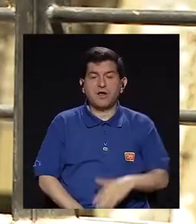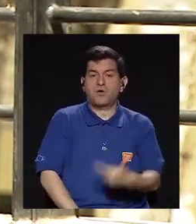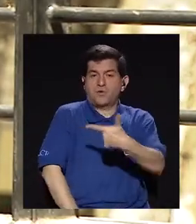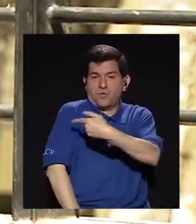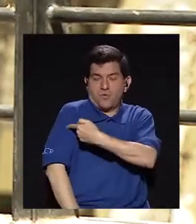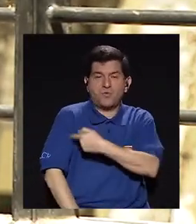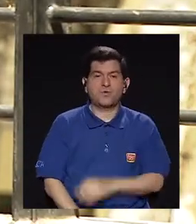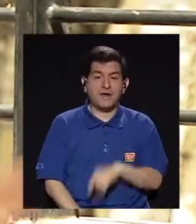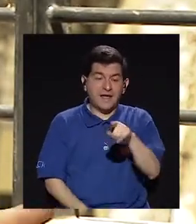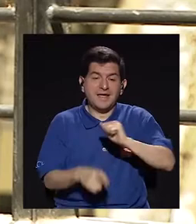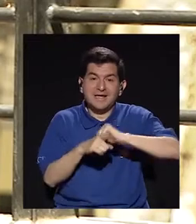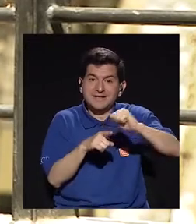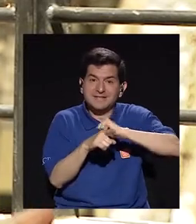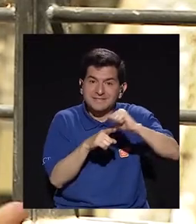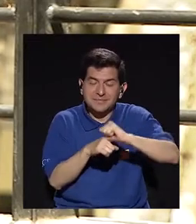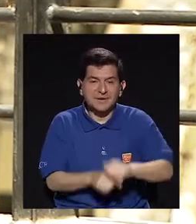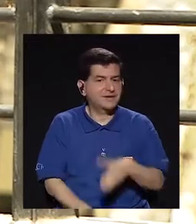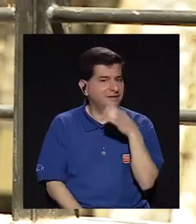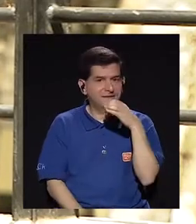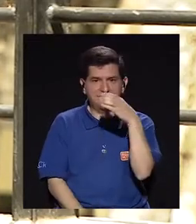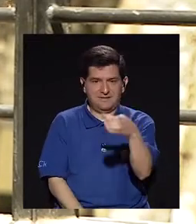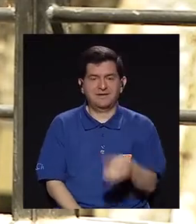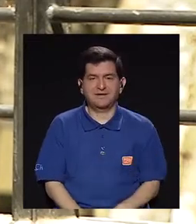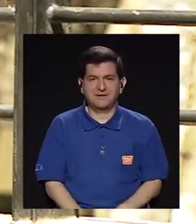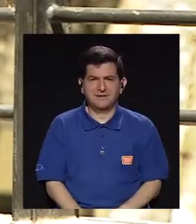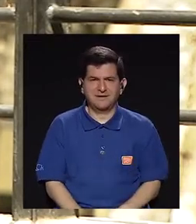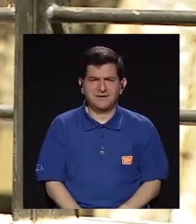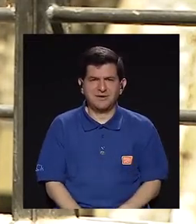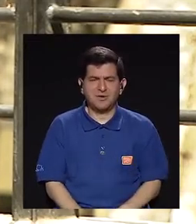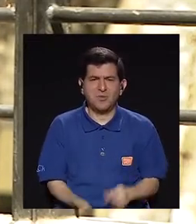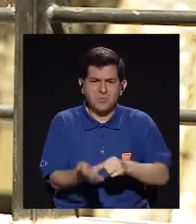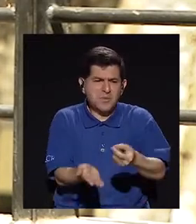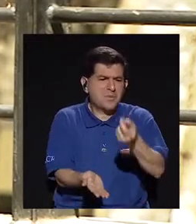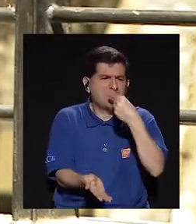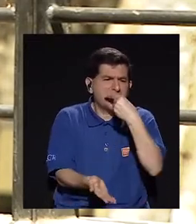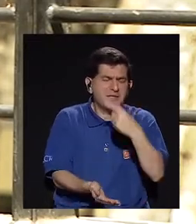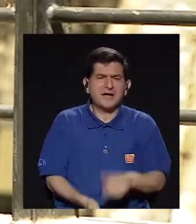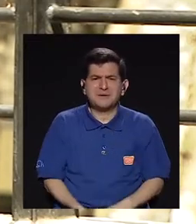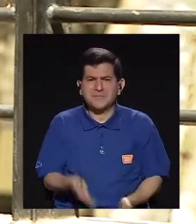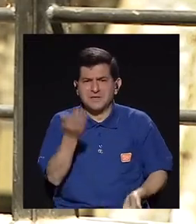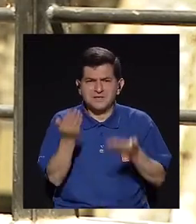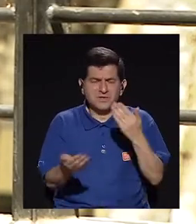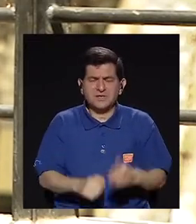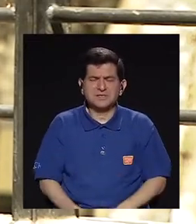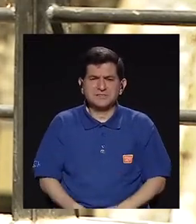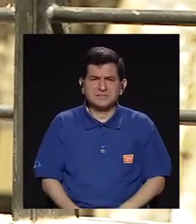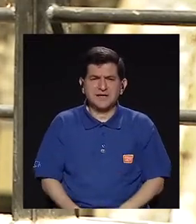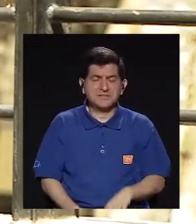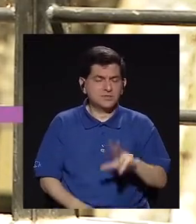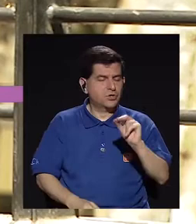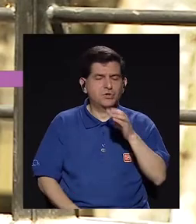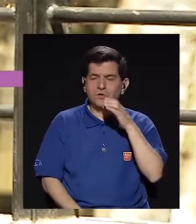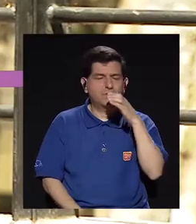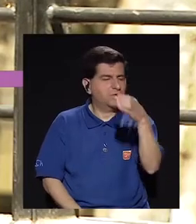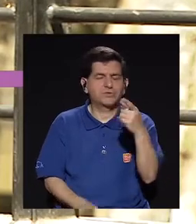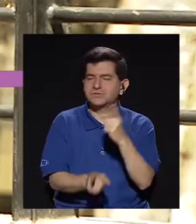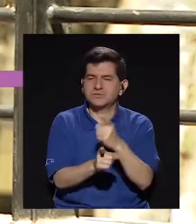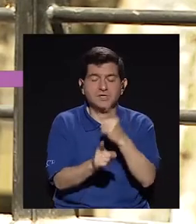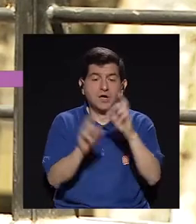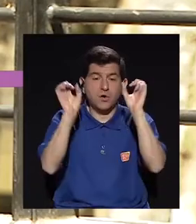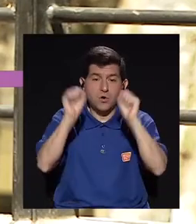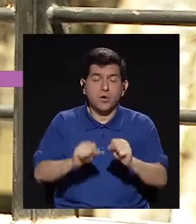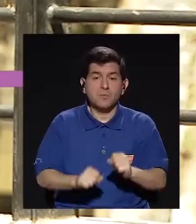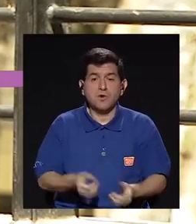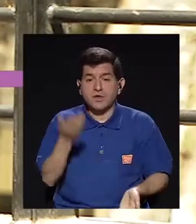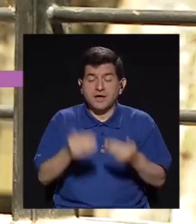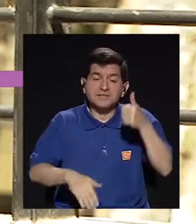vacuna, esa es una práctica que no se recomienda. Darles acetaminofén o darles algún antipirético, ya eso no se recomienda, porque más bien